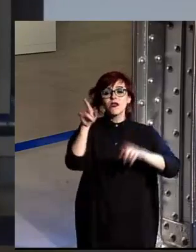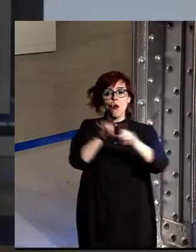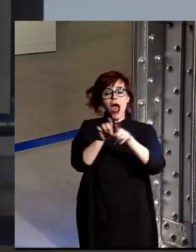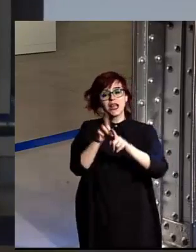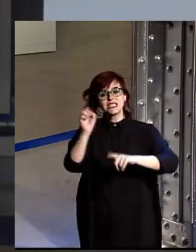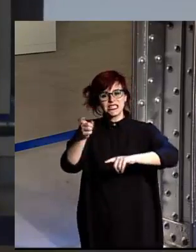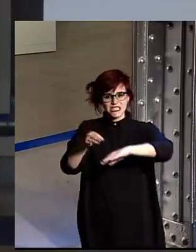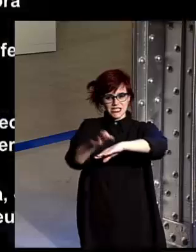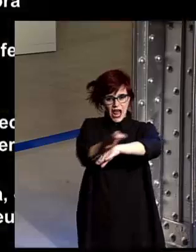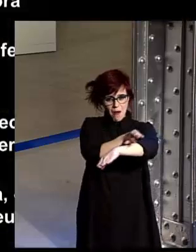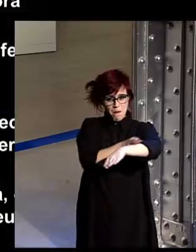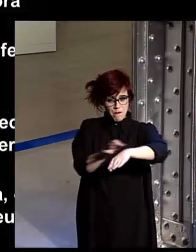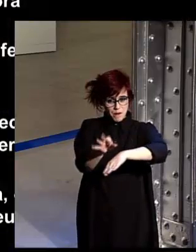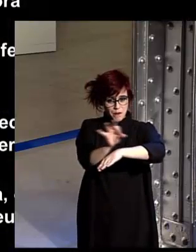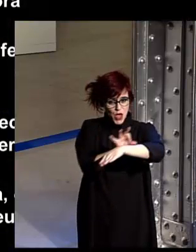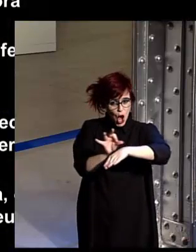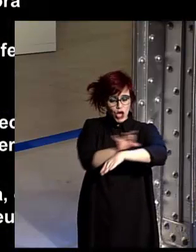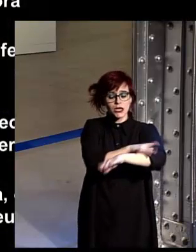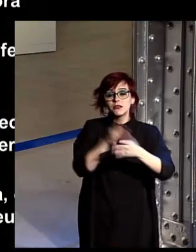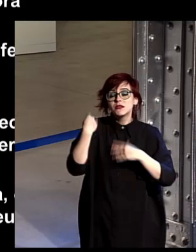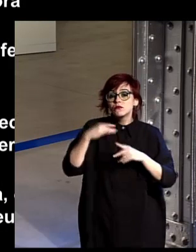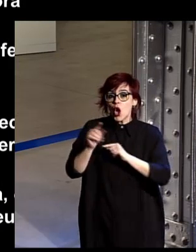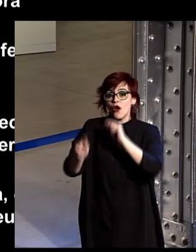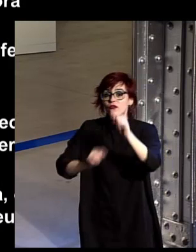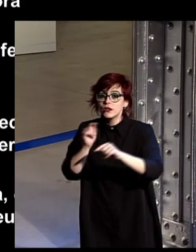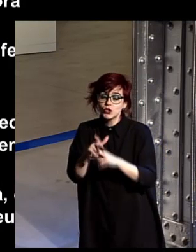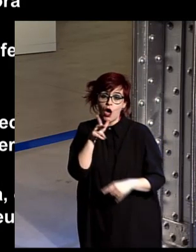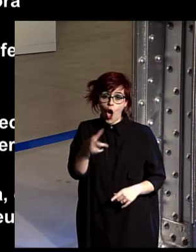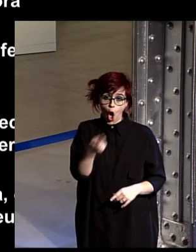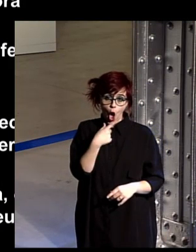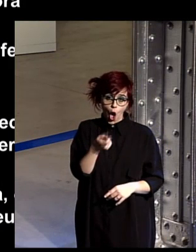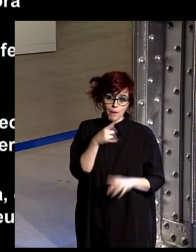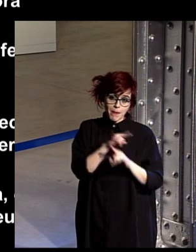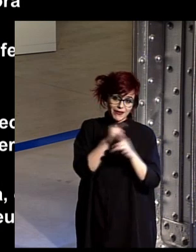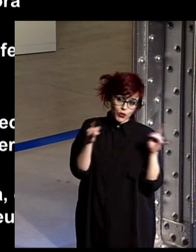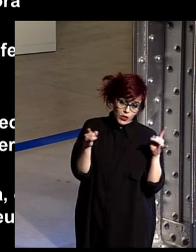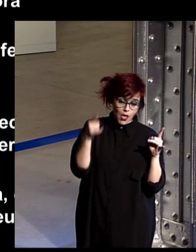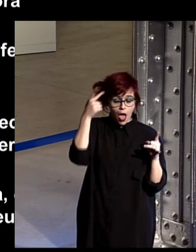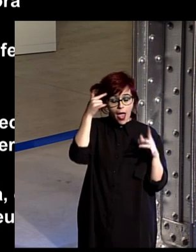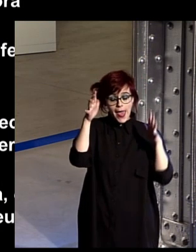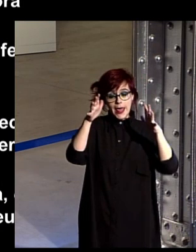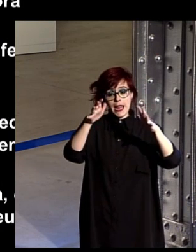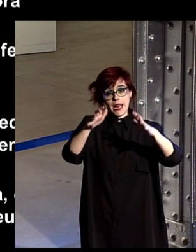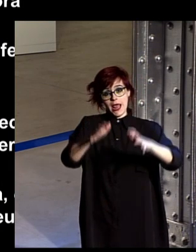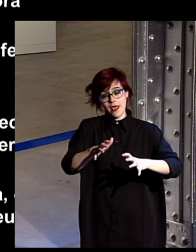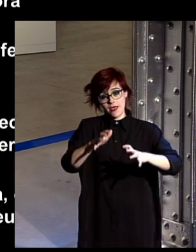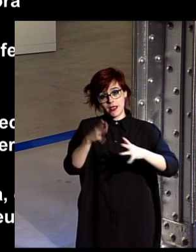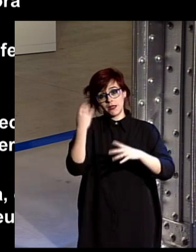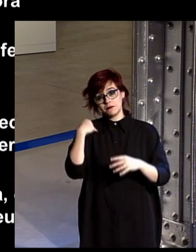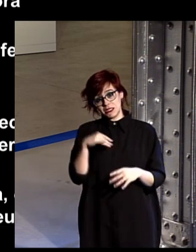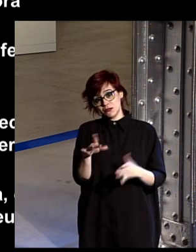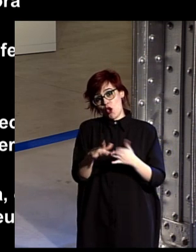clarísimo. No, contra los virus no funciona la homeopatía, ni el reiki, ni la